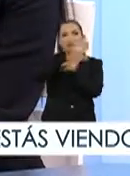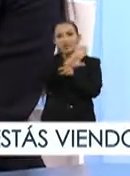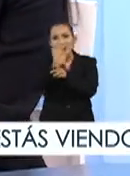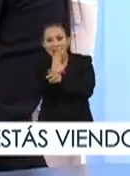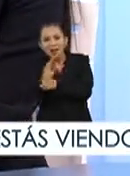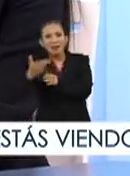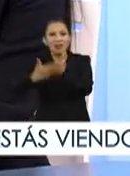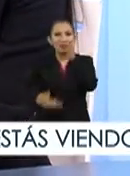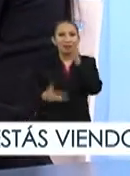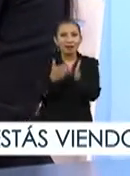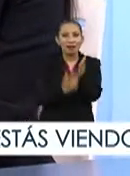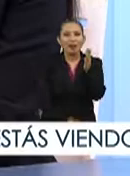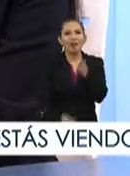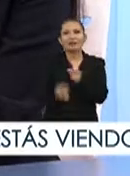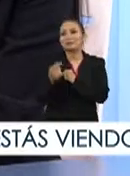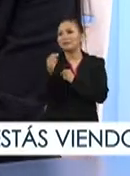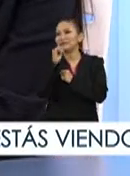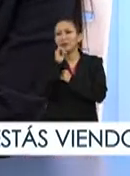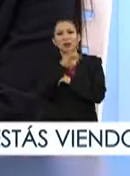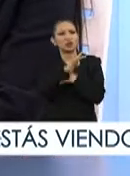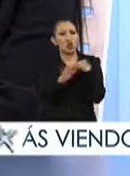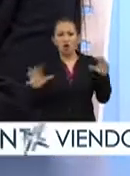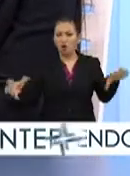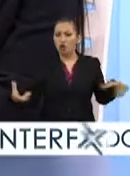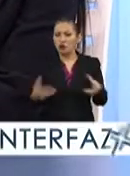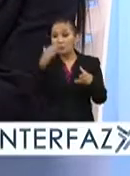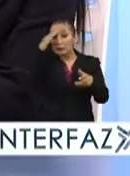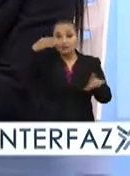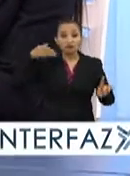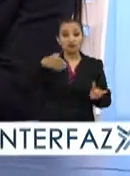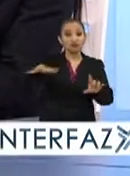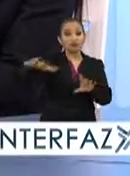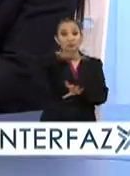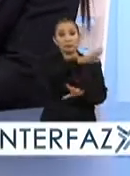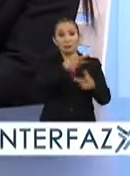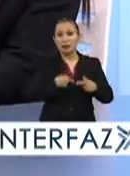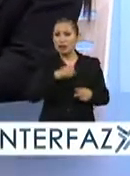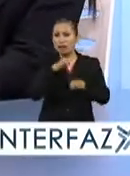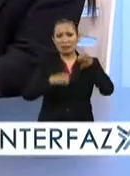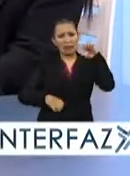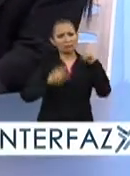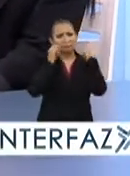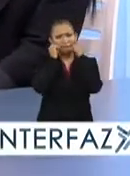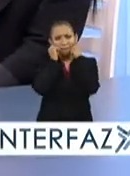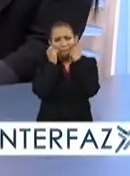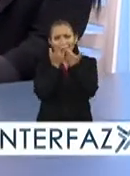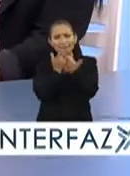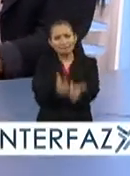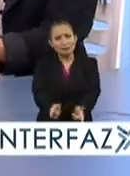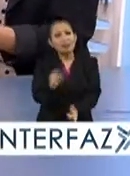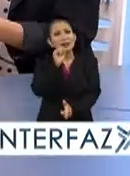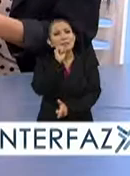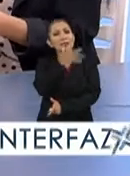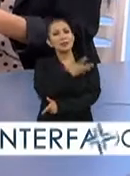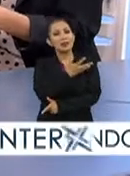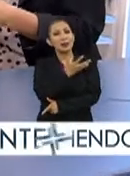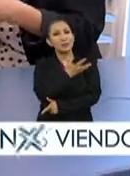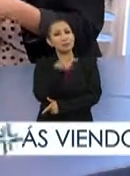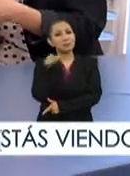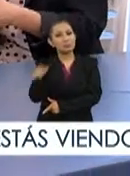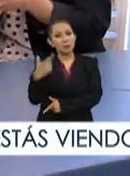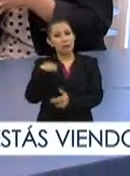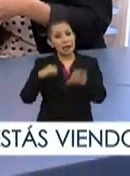vamos a tener talleres también, y todo esto pensado para un público de todas las edades, y además pues tenemos